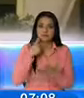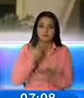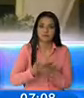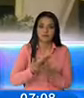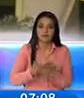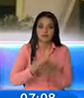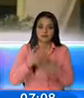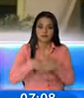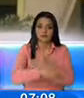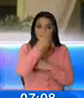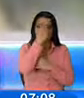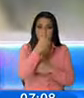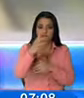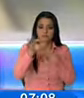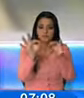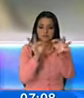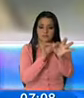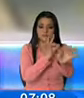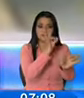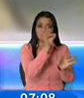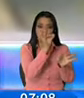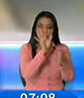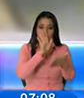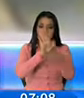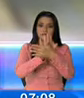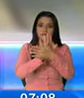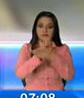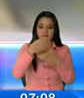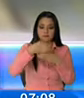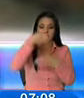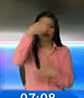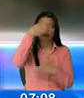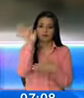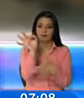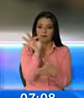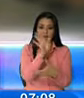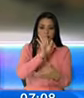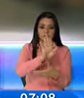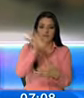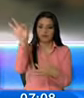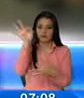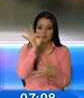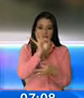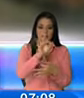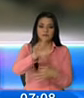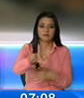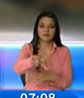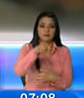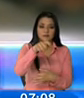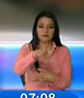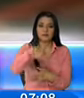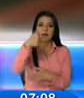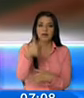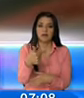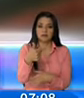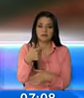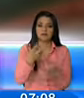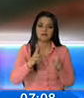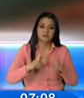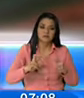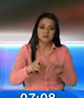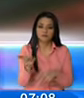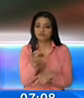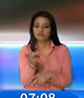en el hostal, se encontraron etiquetas que habrían sido sobrepuestas en las botellas de alcohol y se halló un arma de fuego que aún se investiga si pertenecía